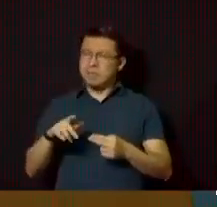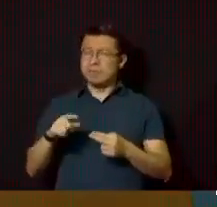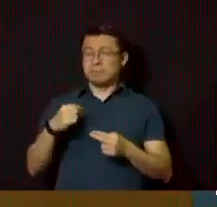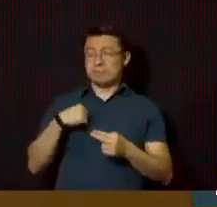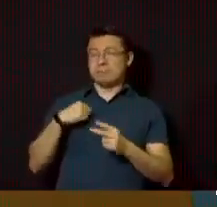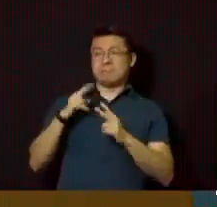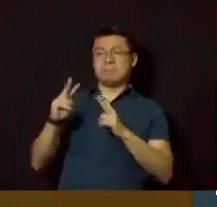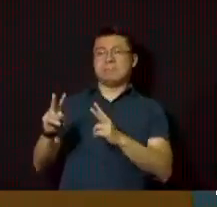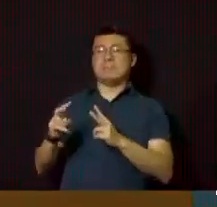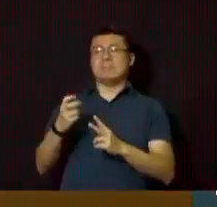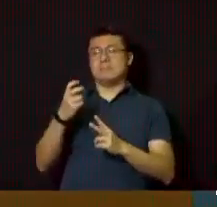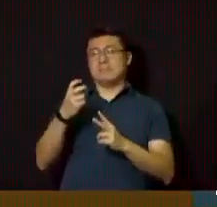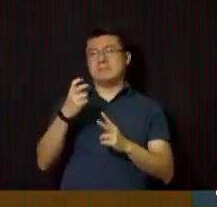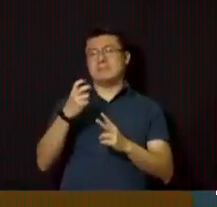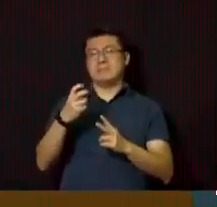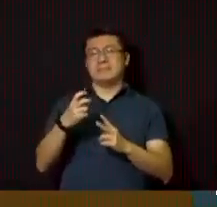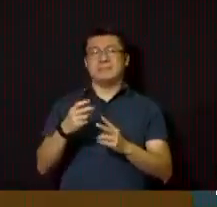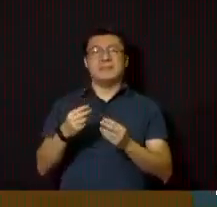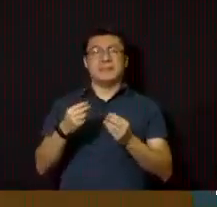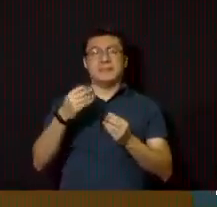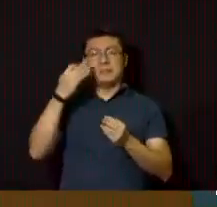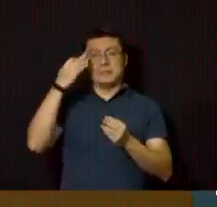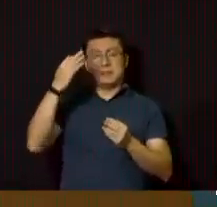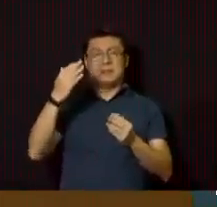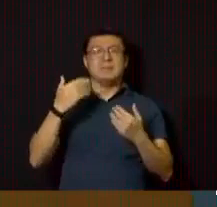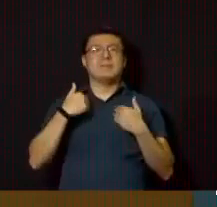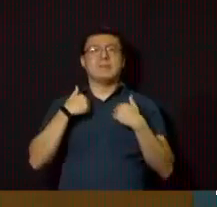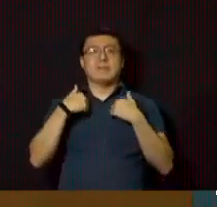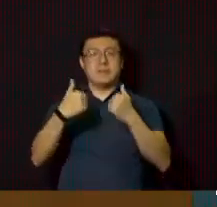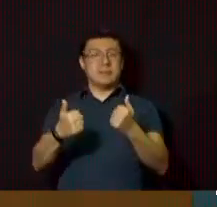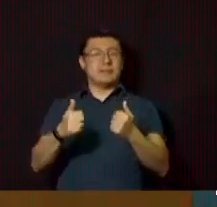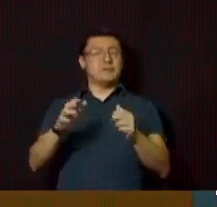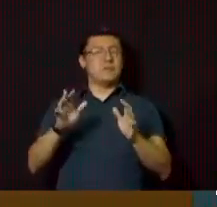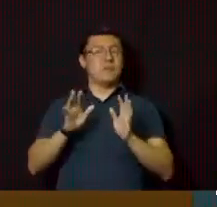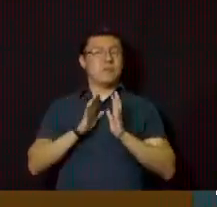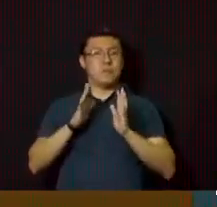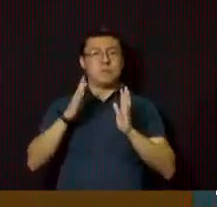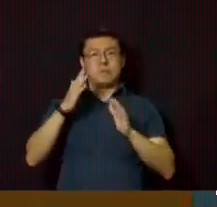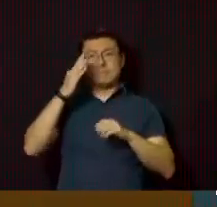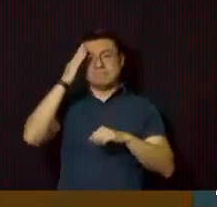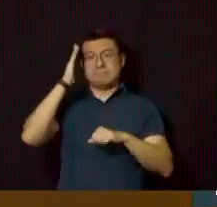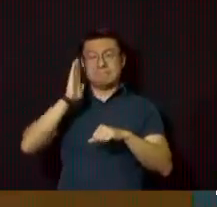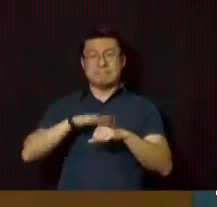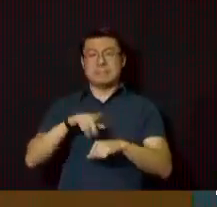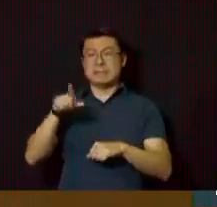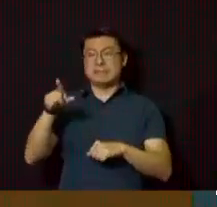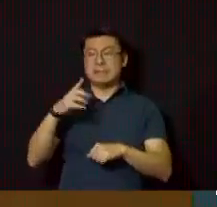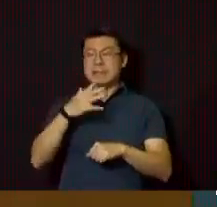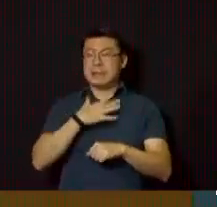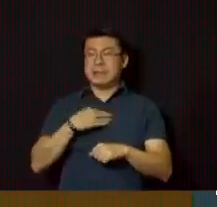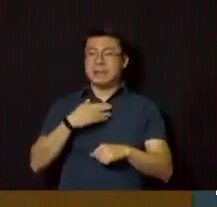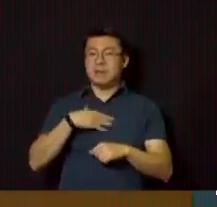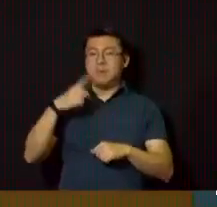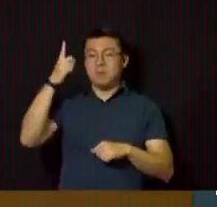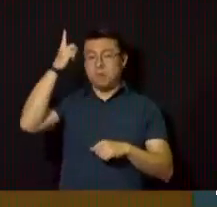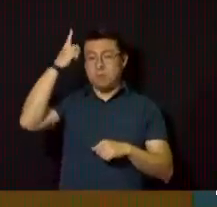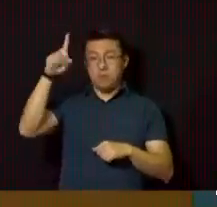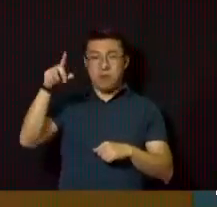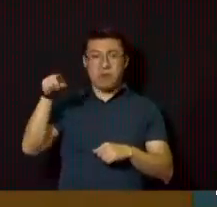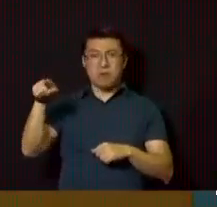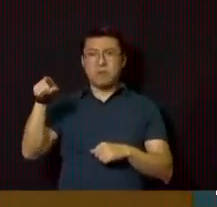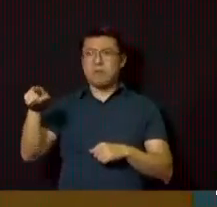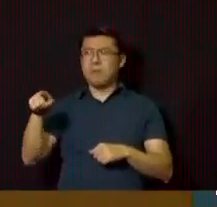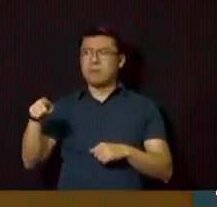que eso mucho tiempo, hasta ahora, ¿no? Me quedó impactado de decir, wow, el hijo de la empresa, que tiene una fortuna, ¿no? O